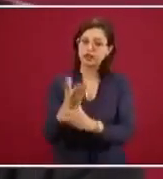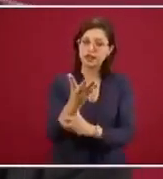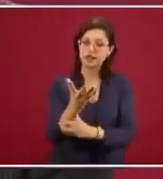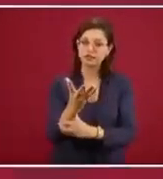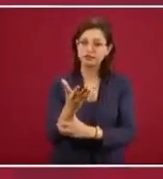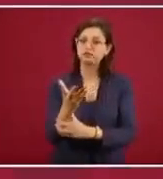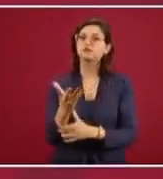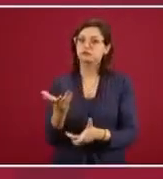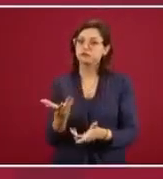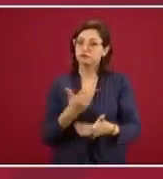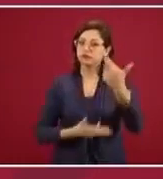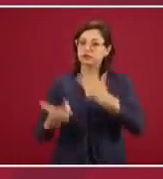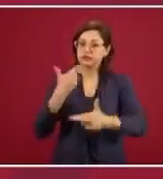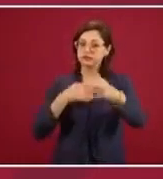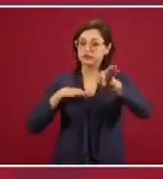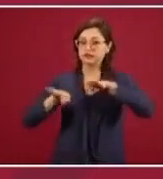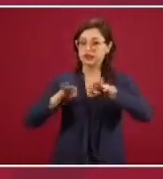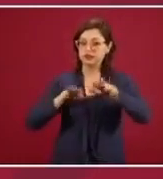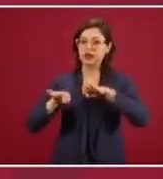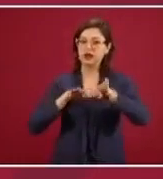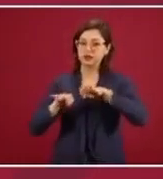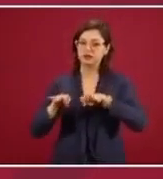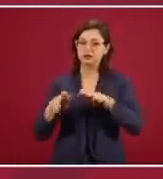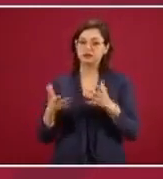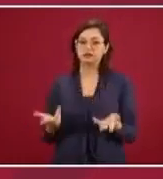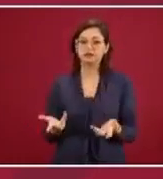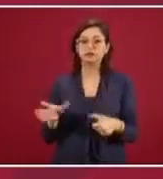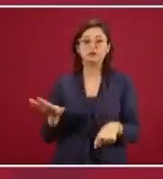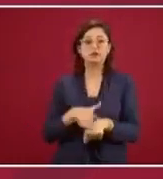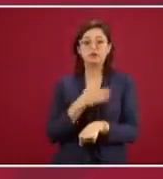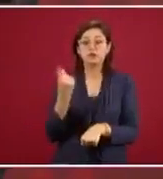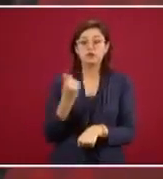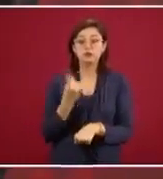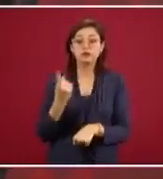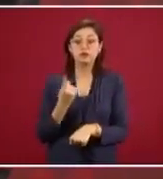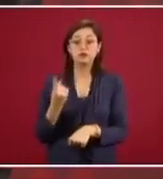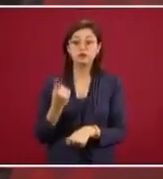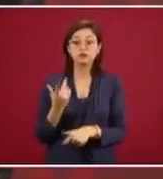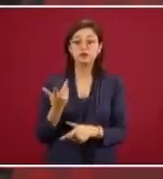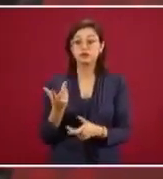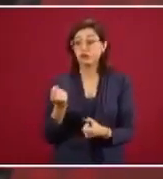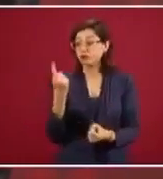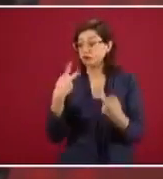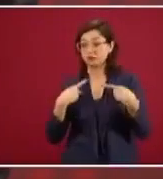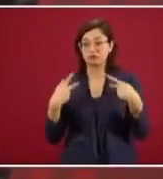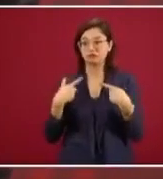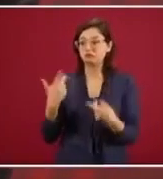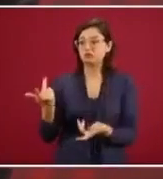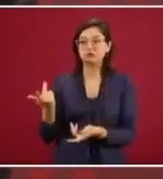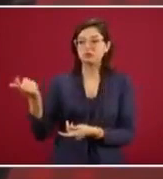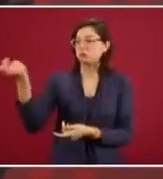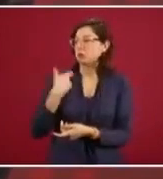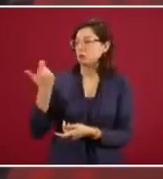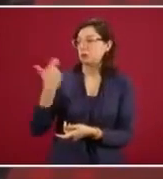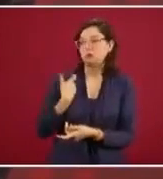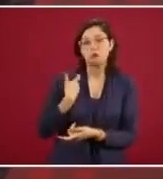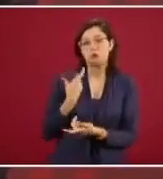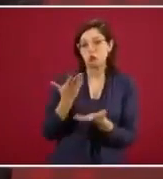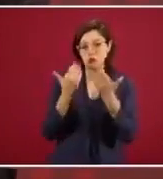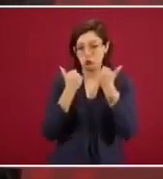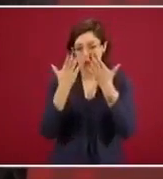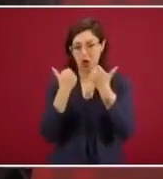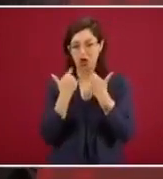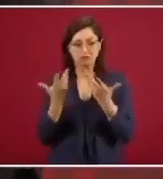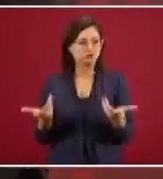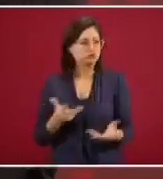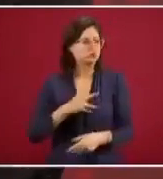a la normalidad, porque hay quienes no viven de un sueldo, sino es lo